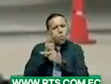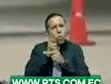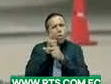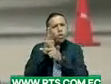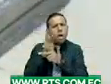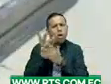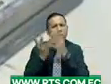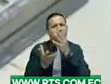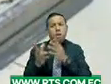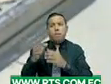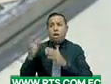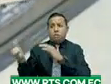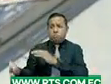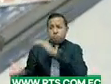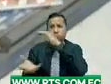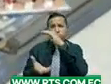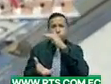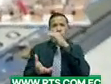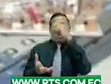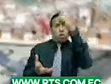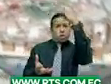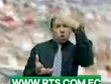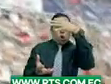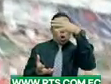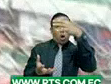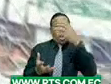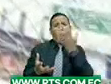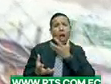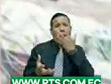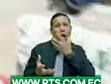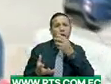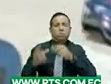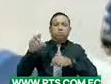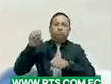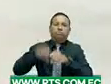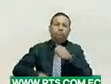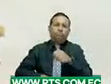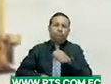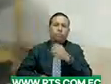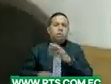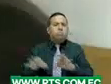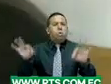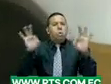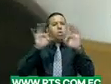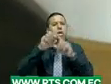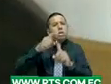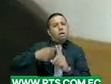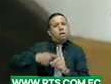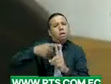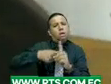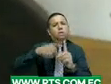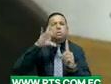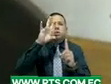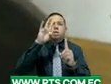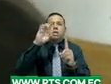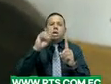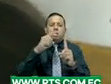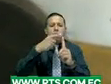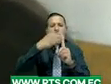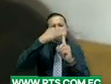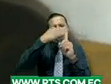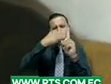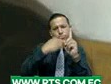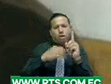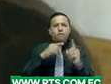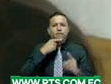no se rompa la cadena de frío, pues la vacuna debe ser preservada a menos 70 grados. Una vez que ya lleguen acá, ellos van a estar en sus propios